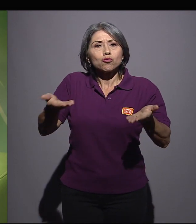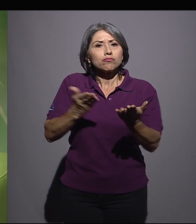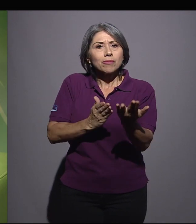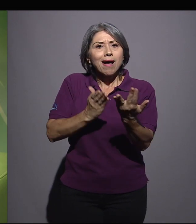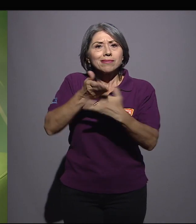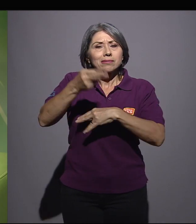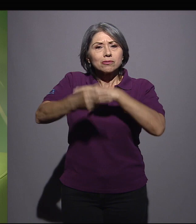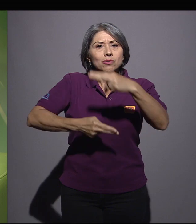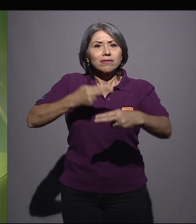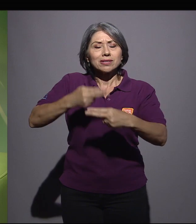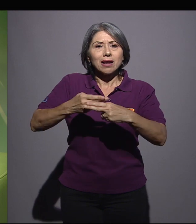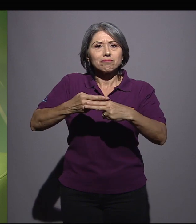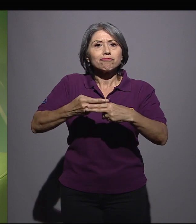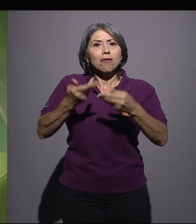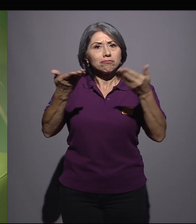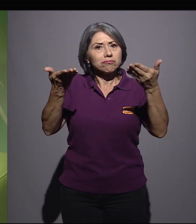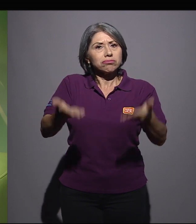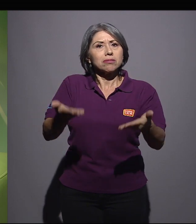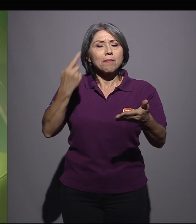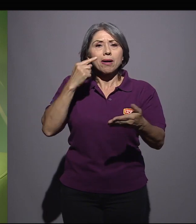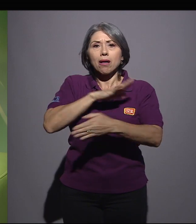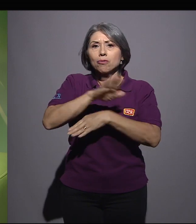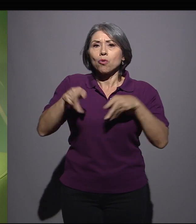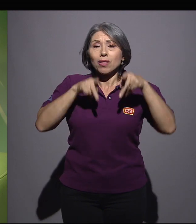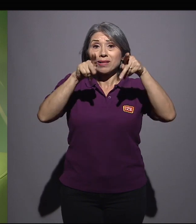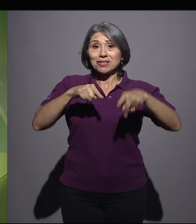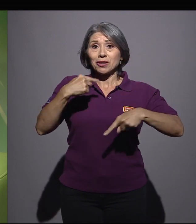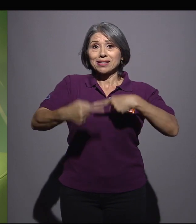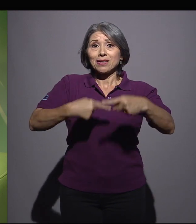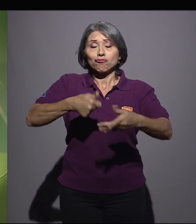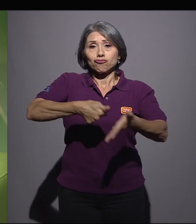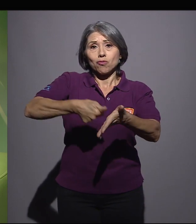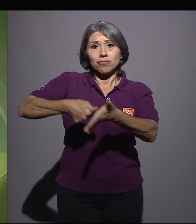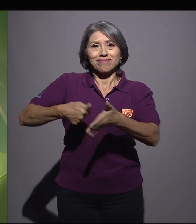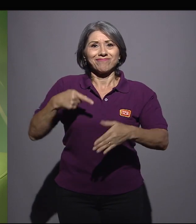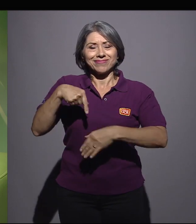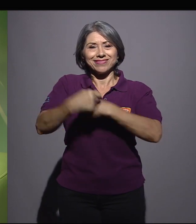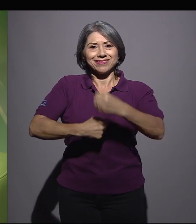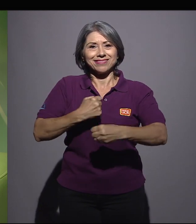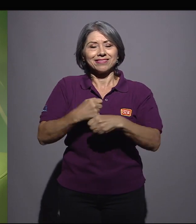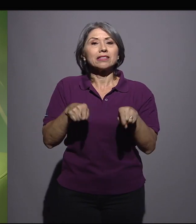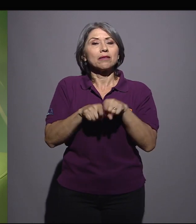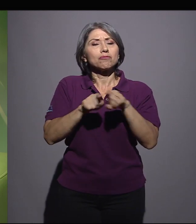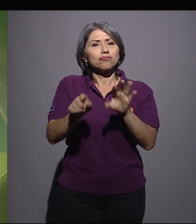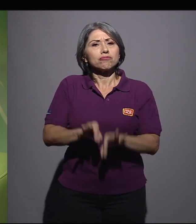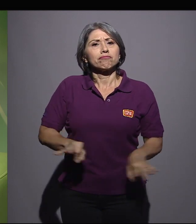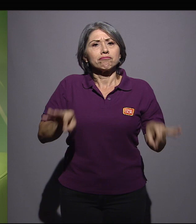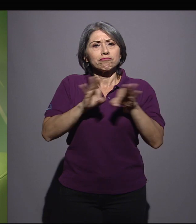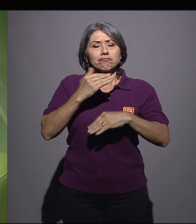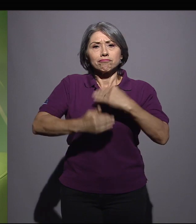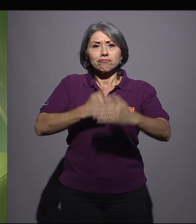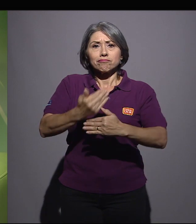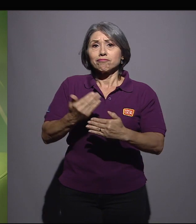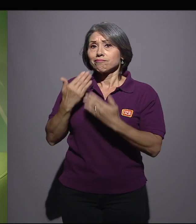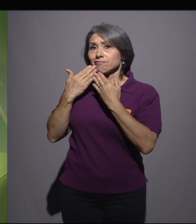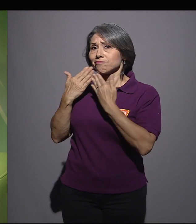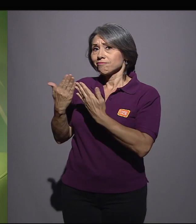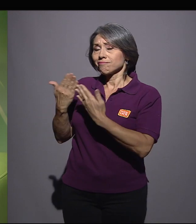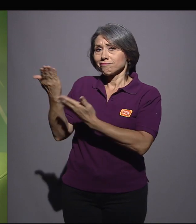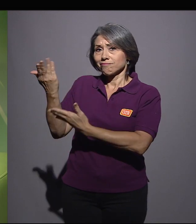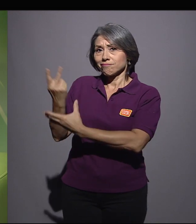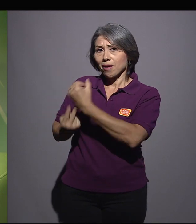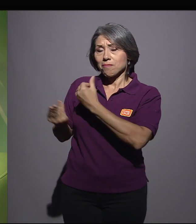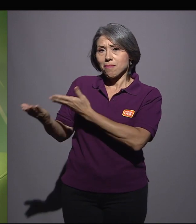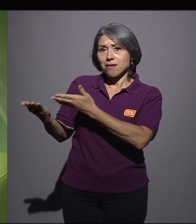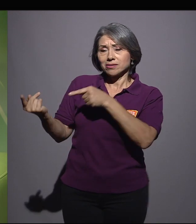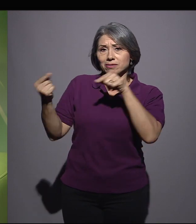están disponibles para todas las votantes y los votantes este año, y también sobre la importancia de este proceso. Le agradecemos a ambas que nos acompañen y